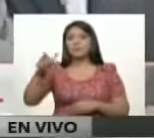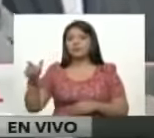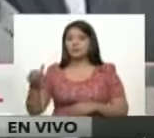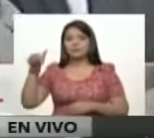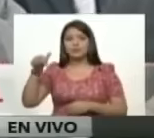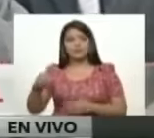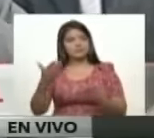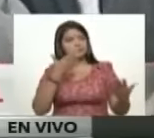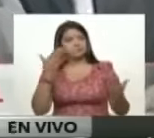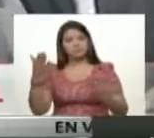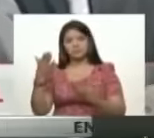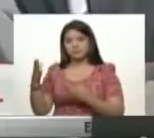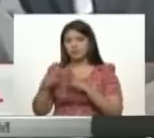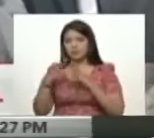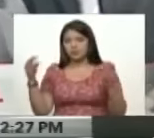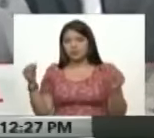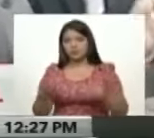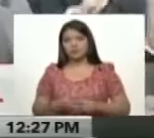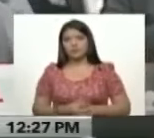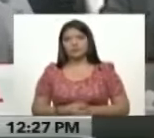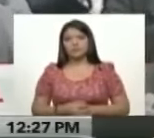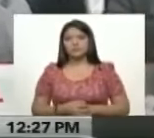diplomático.